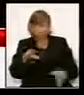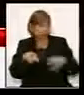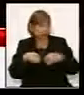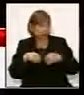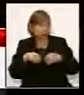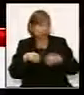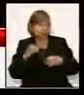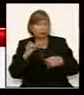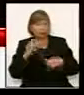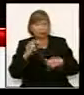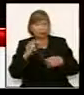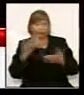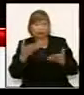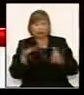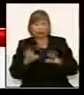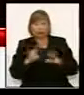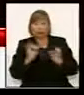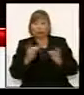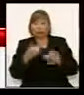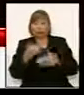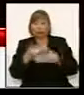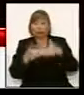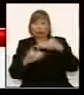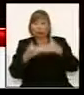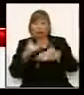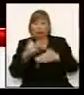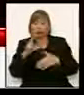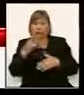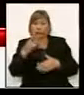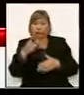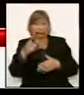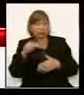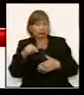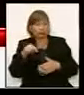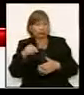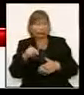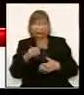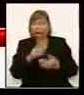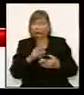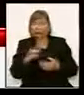interés, que debe producirse en el transcurso del segundo trimestre del presente año,